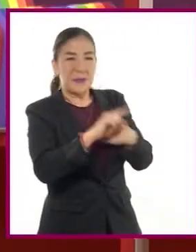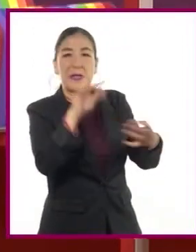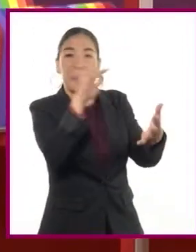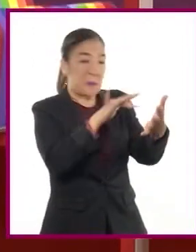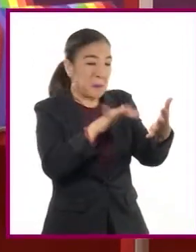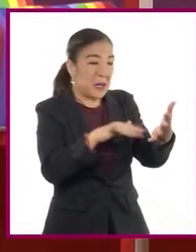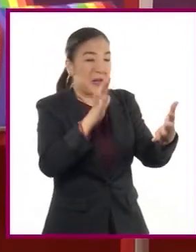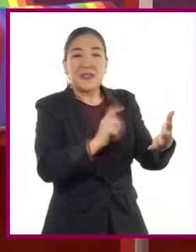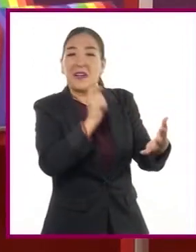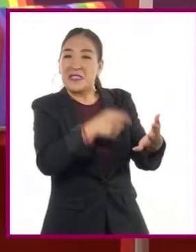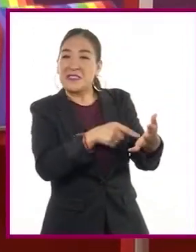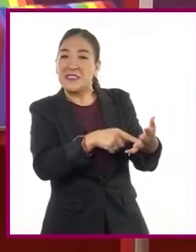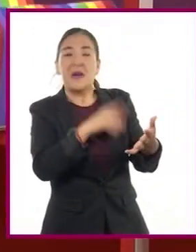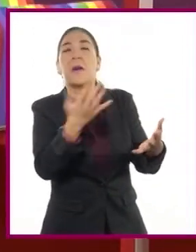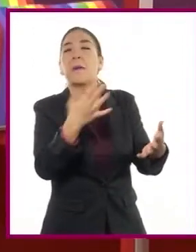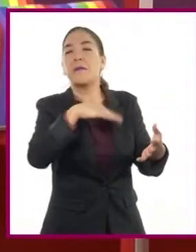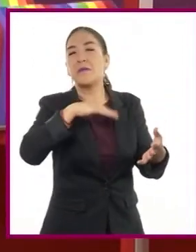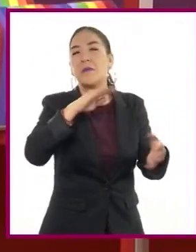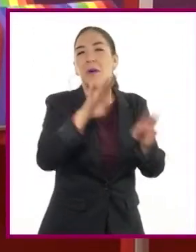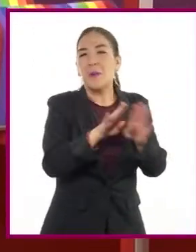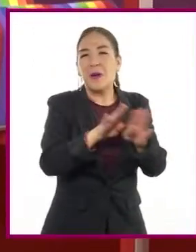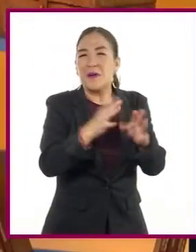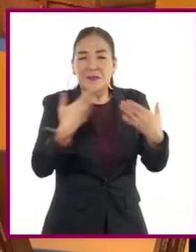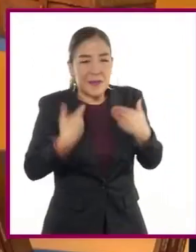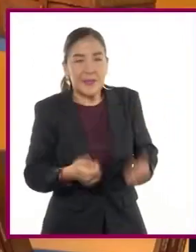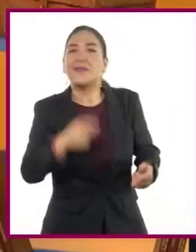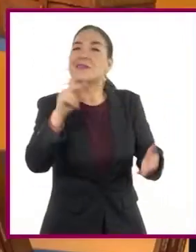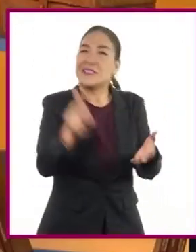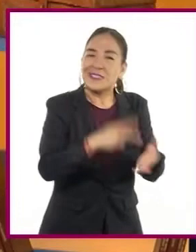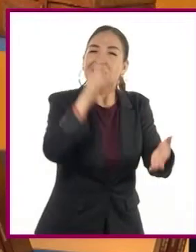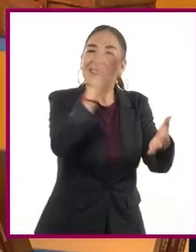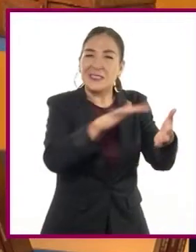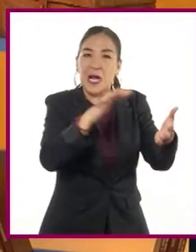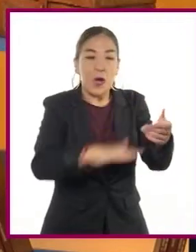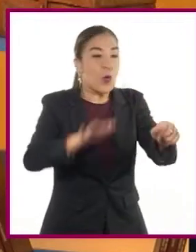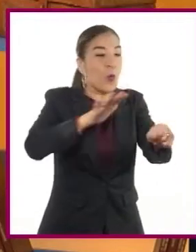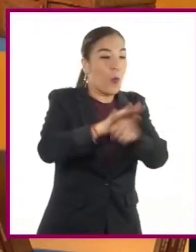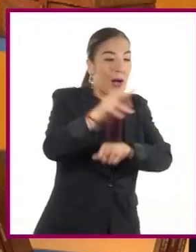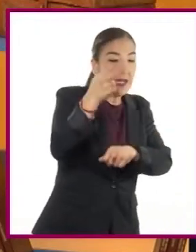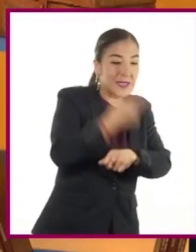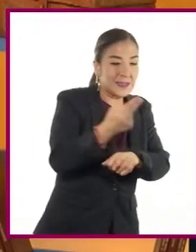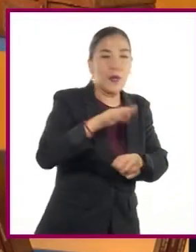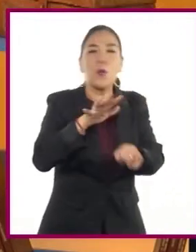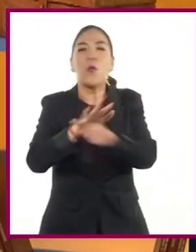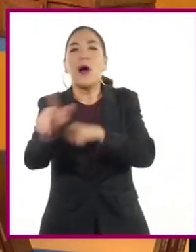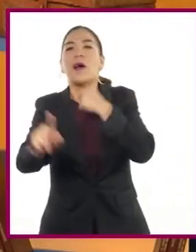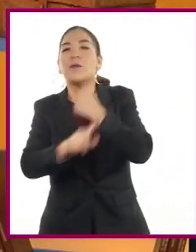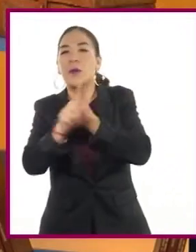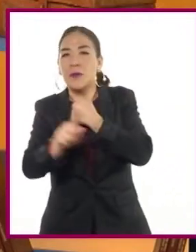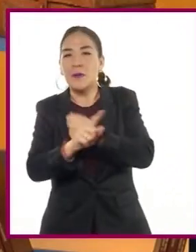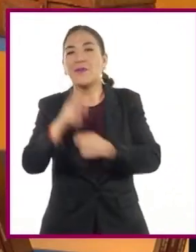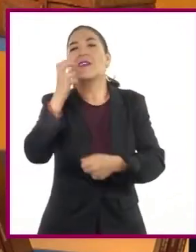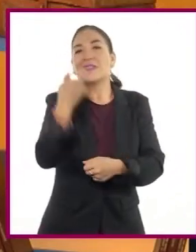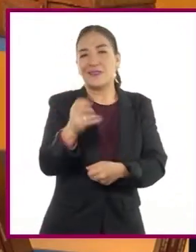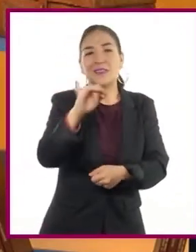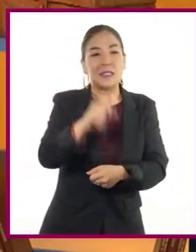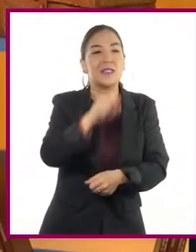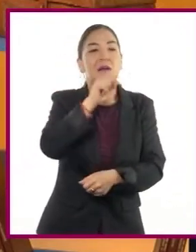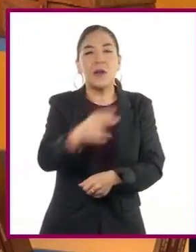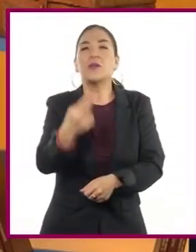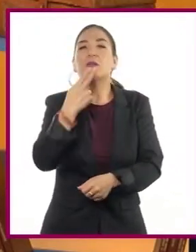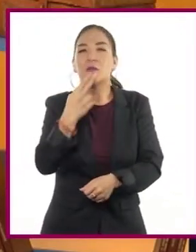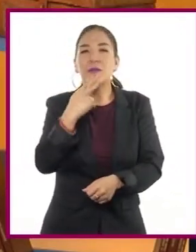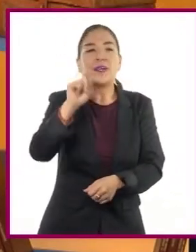confundir la necesidad con el problema. Así es. También nos puede servir muchísimo un formato